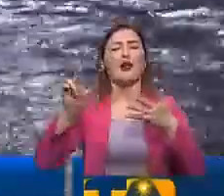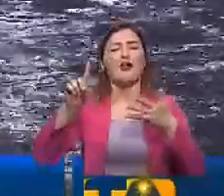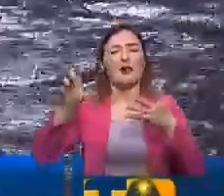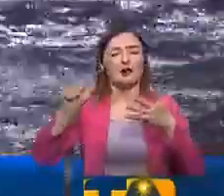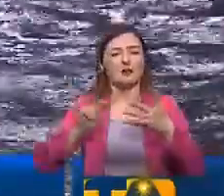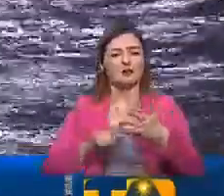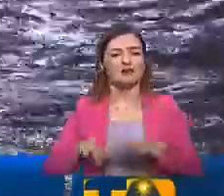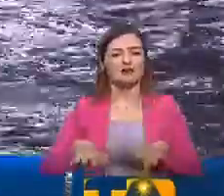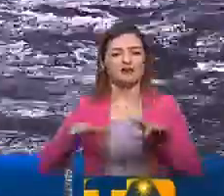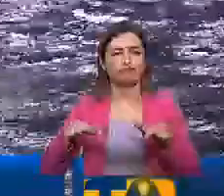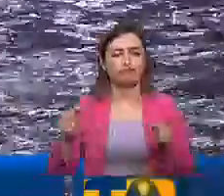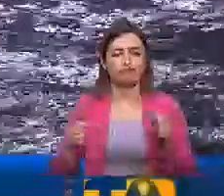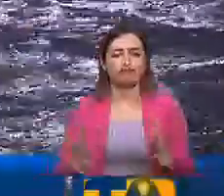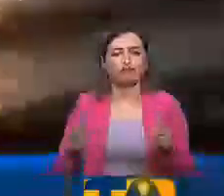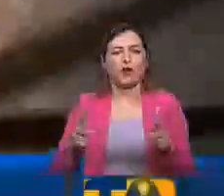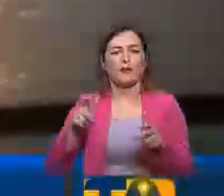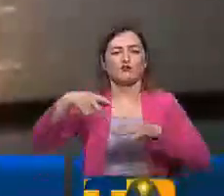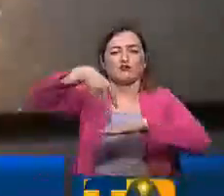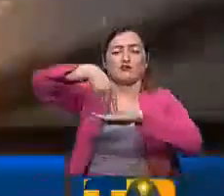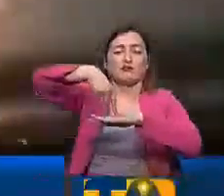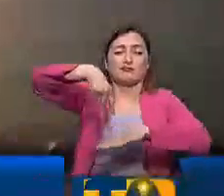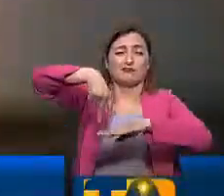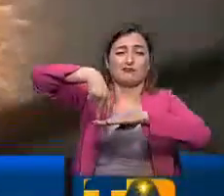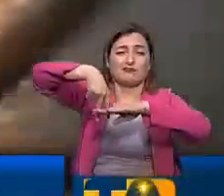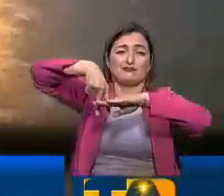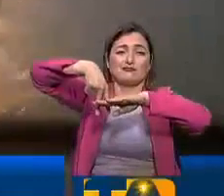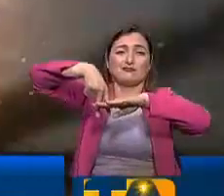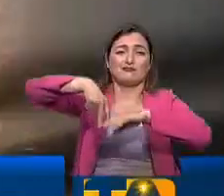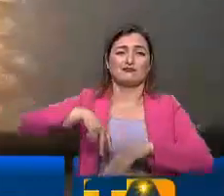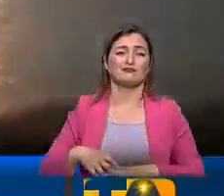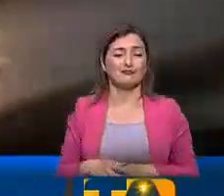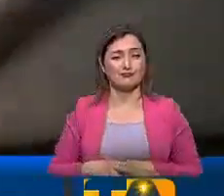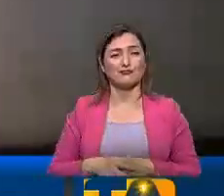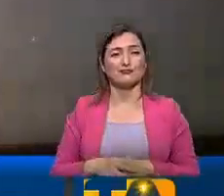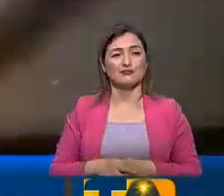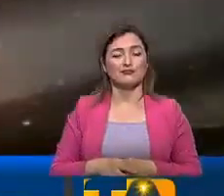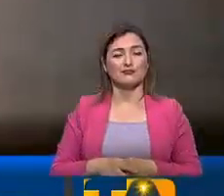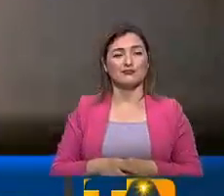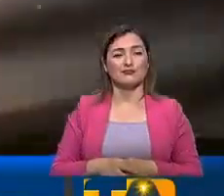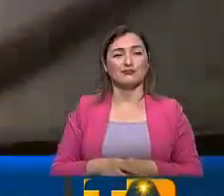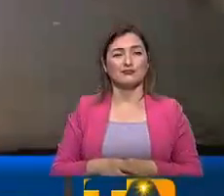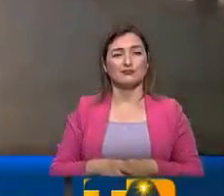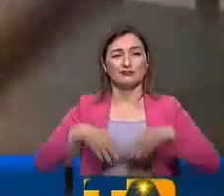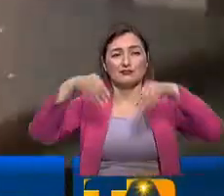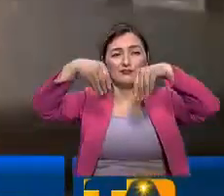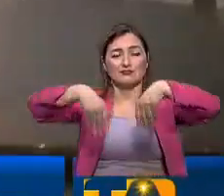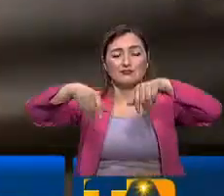atrapados y personas con agua hasta la rodilla. Empezó la época de lluvias y ya sectores como La